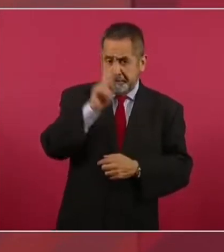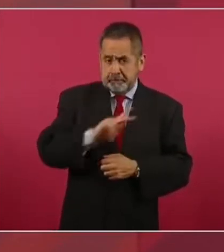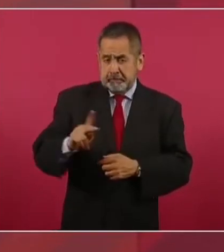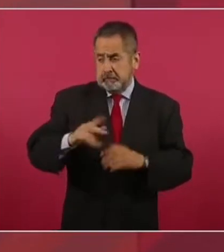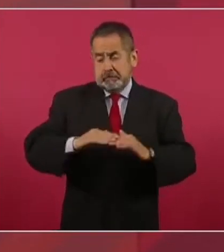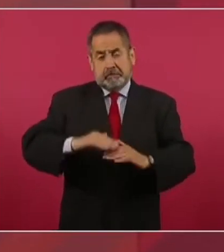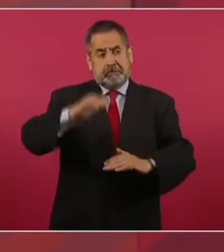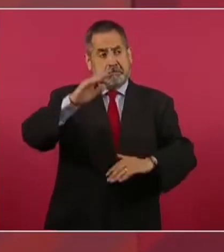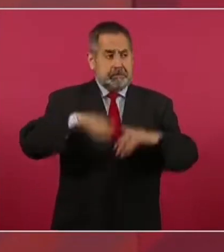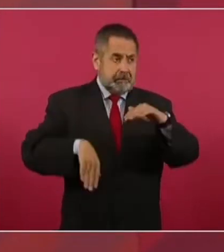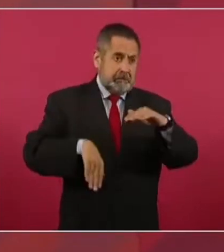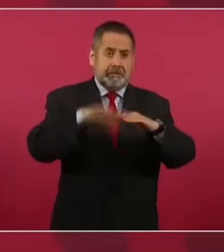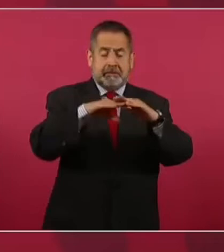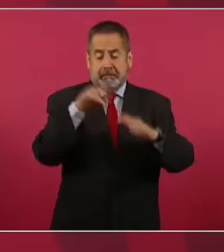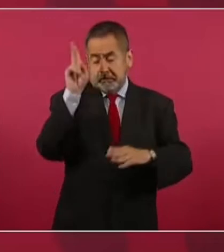elevado